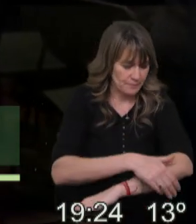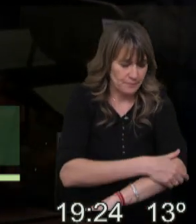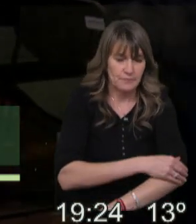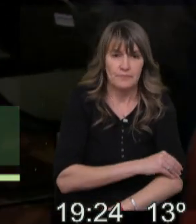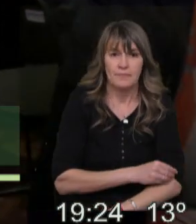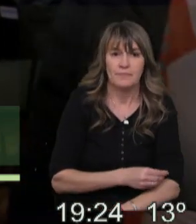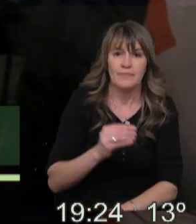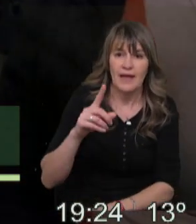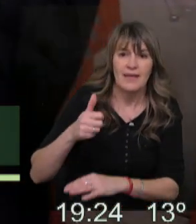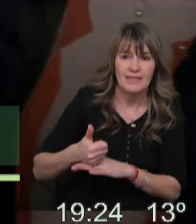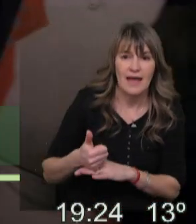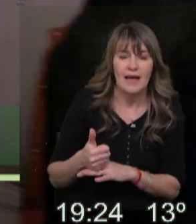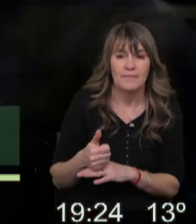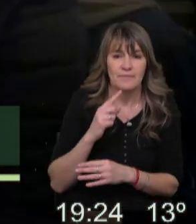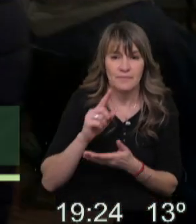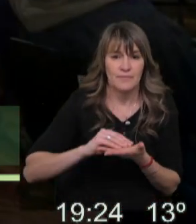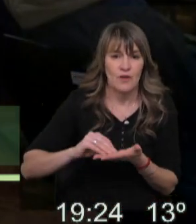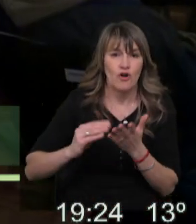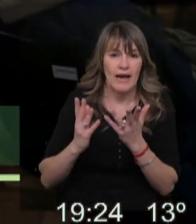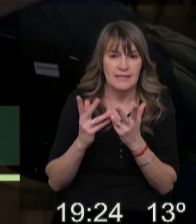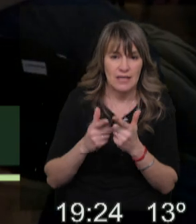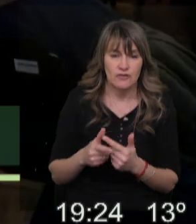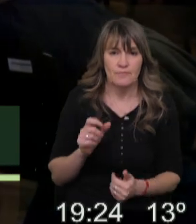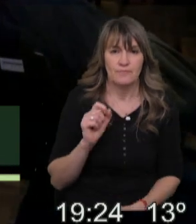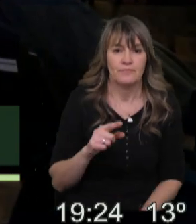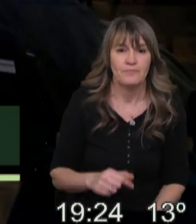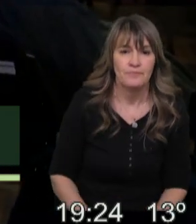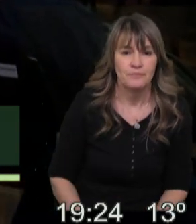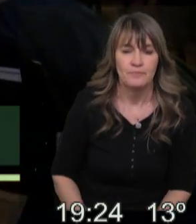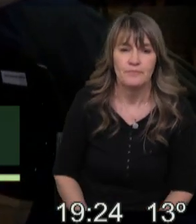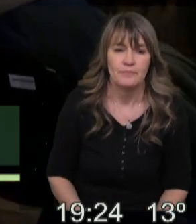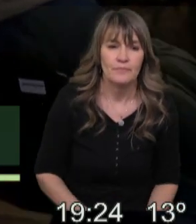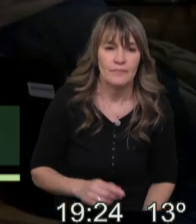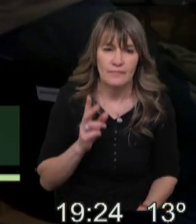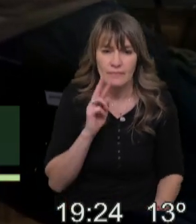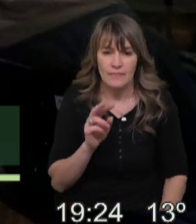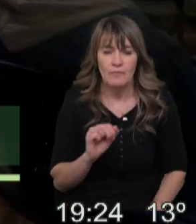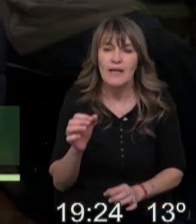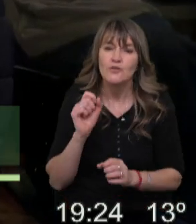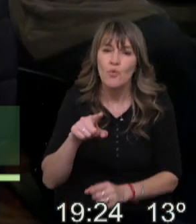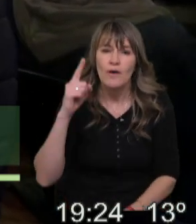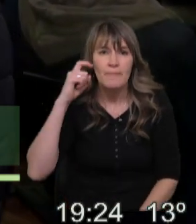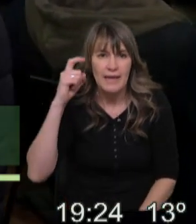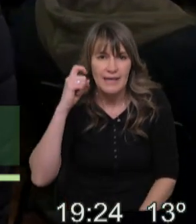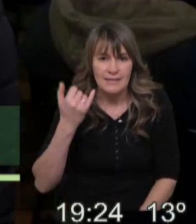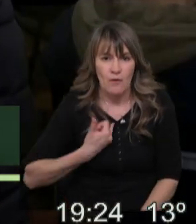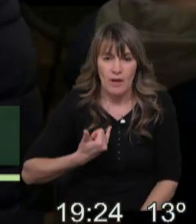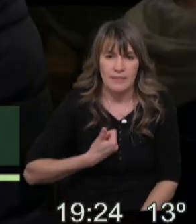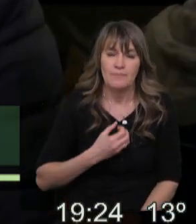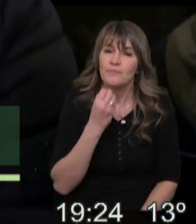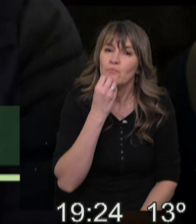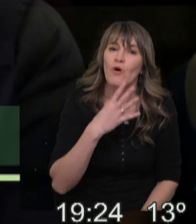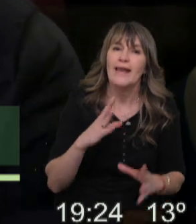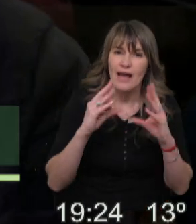con Arlene de la organización San Vicente. Gracias por estos minutos. Bueno, un poco, ¿cuál es la experiencia de ustedes? Hola, buenas